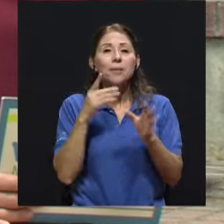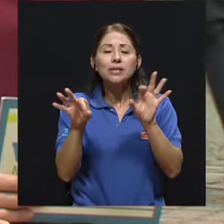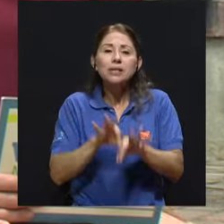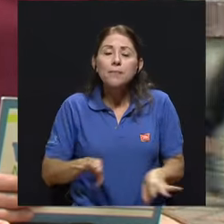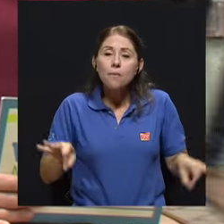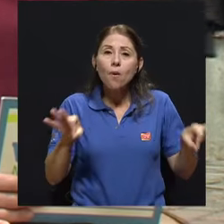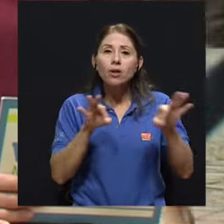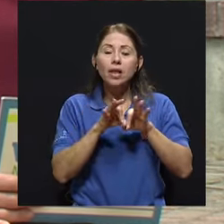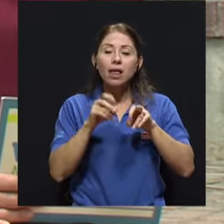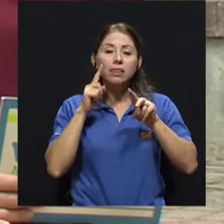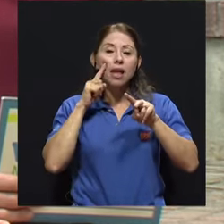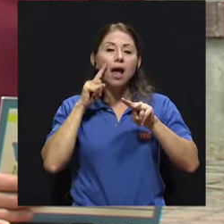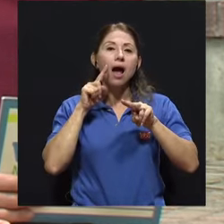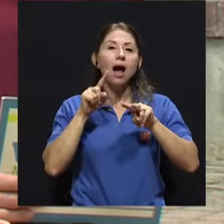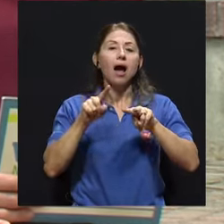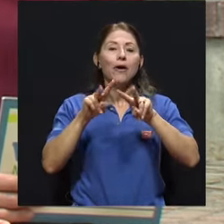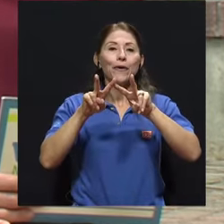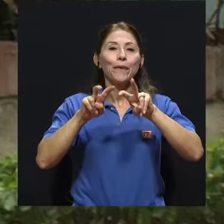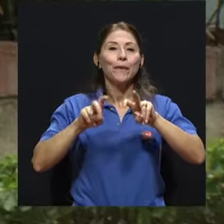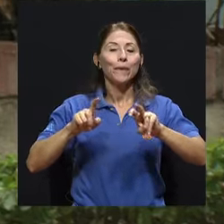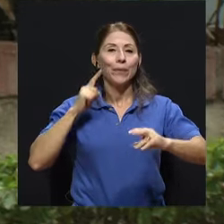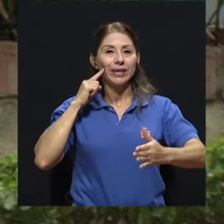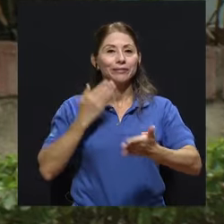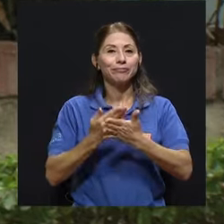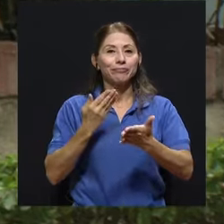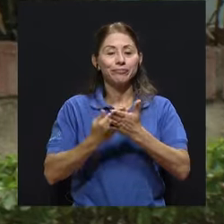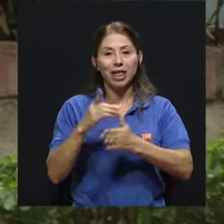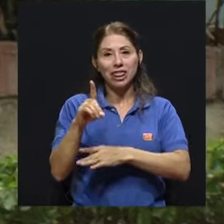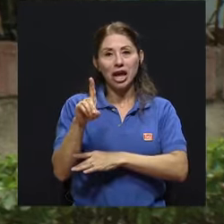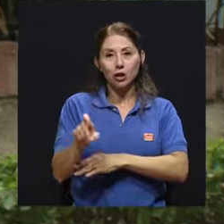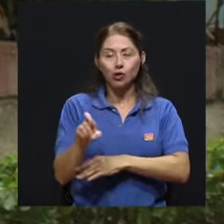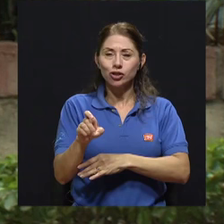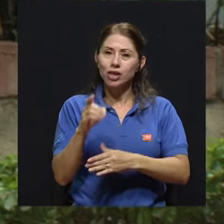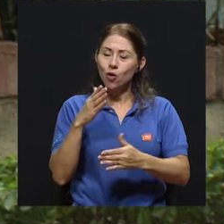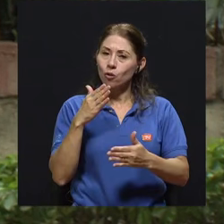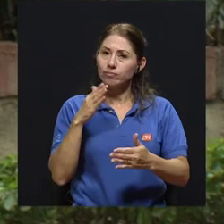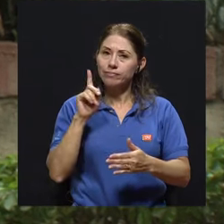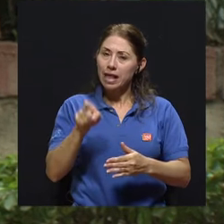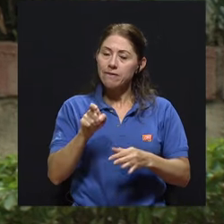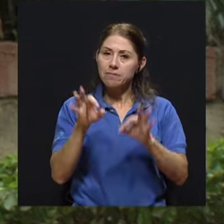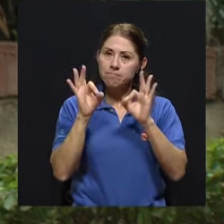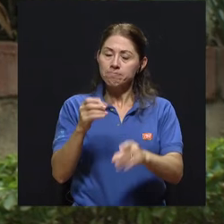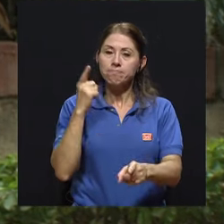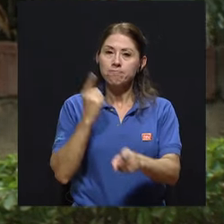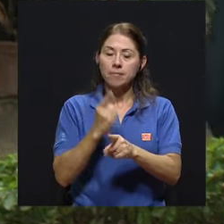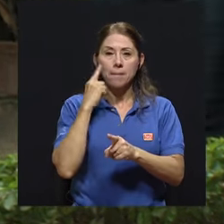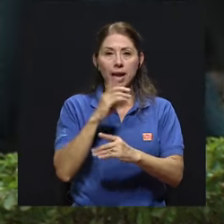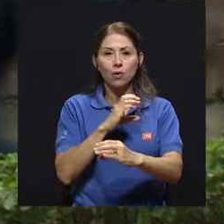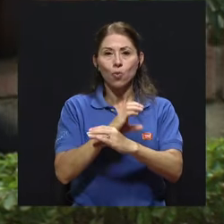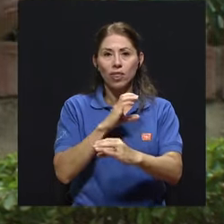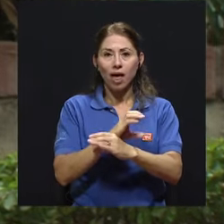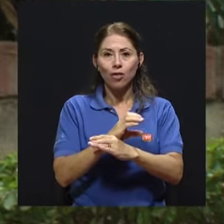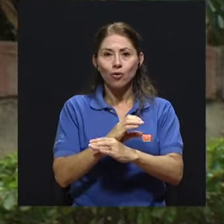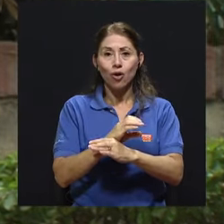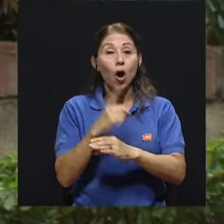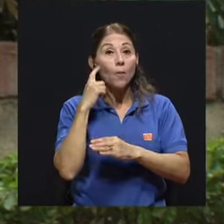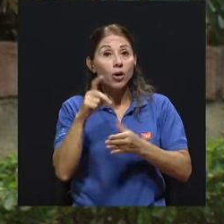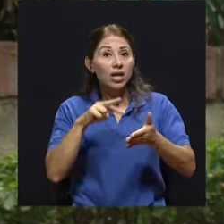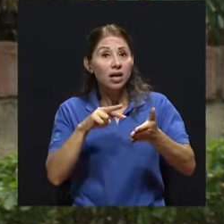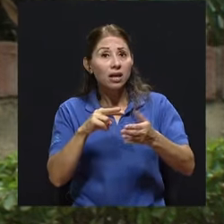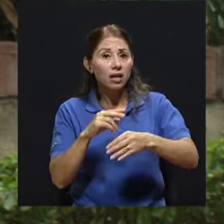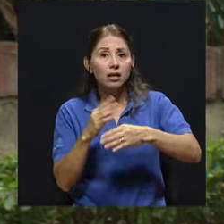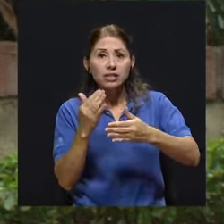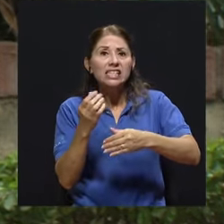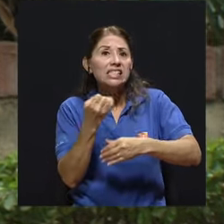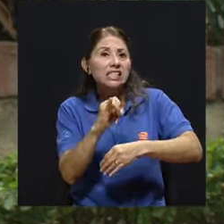haber un buen diagnóstico para poder tener uno cuidado, porque, es decir, no todo lo que pica es